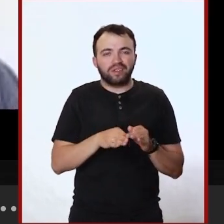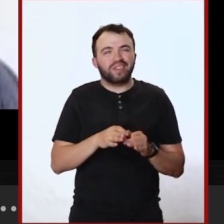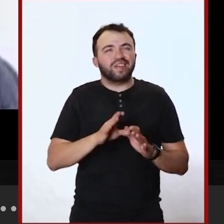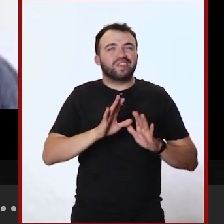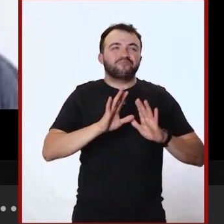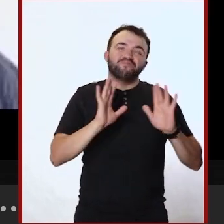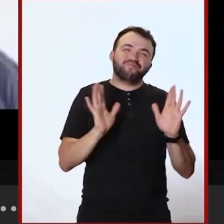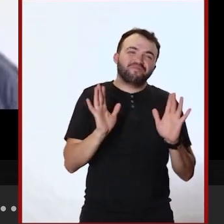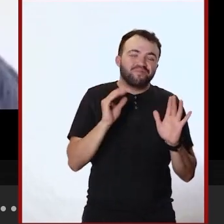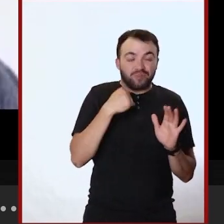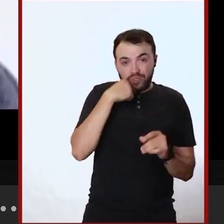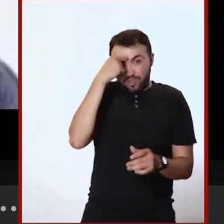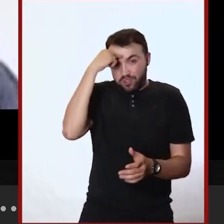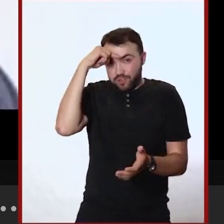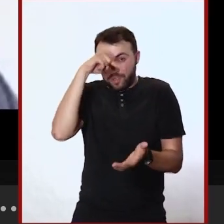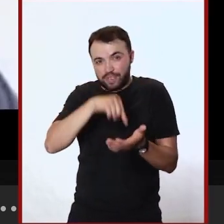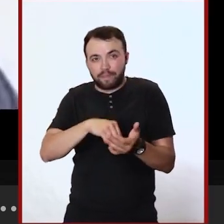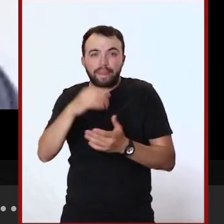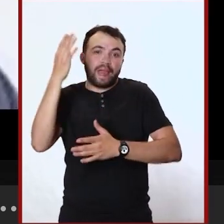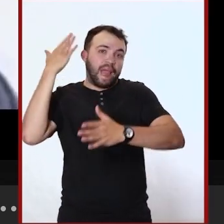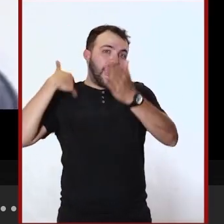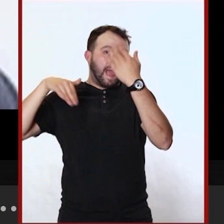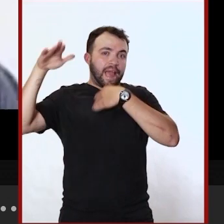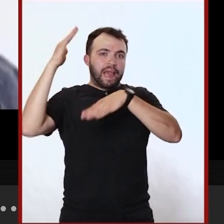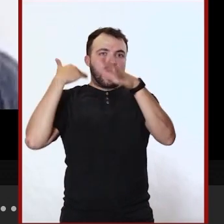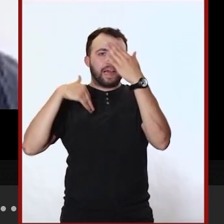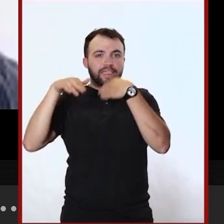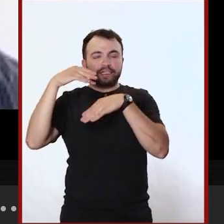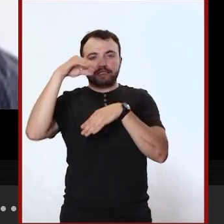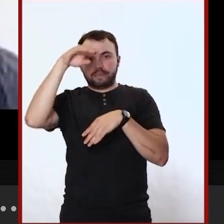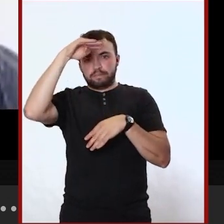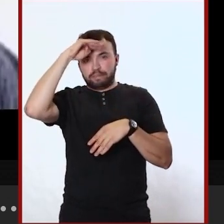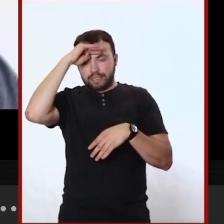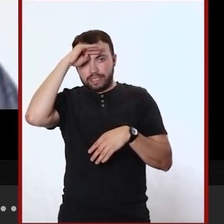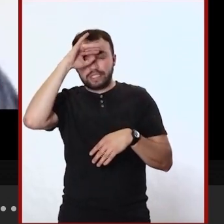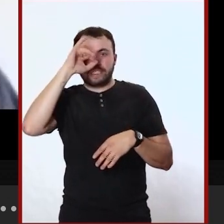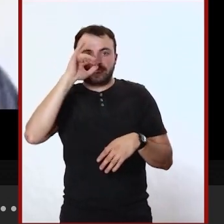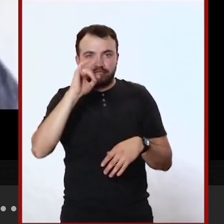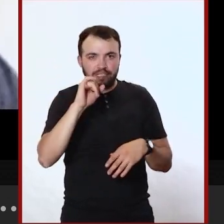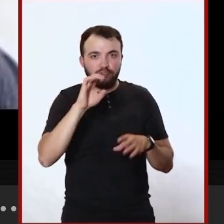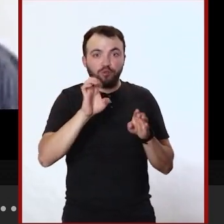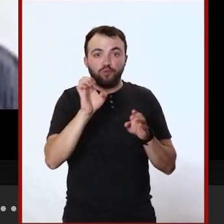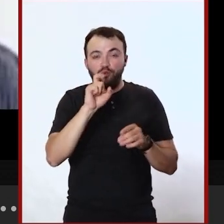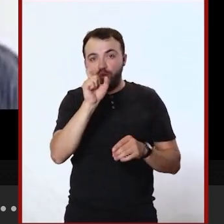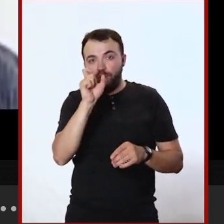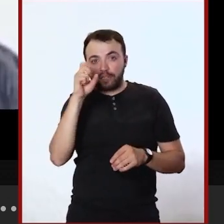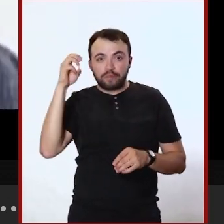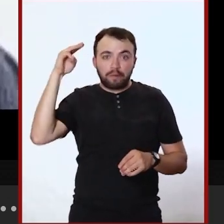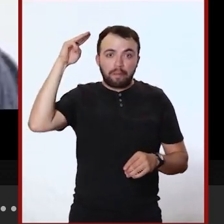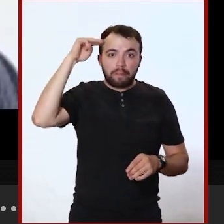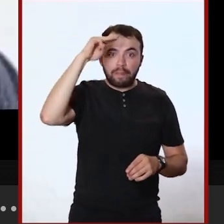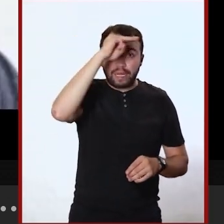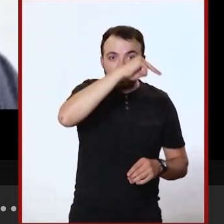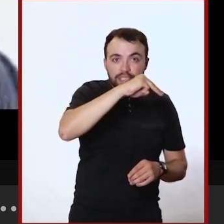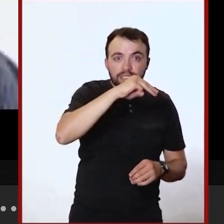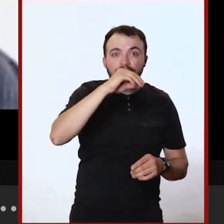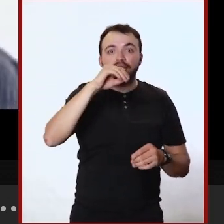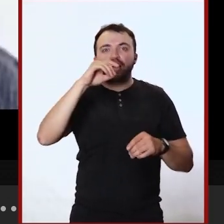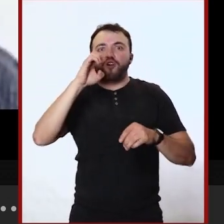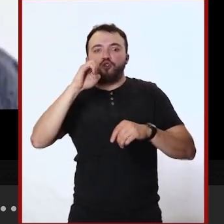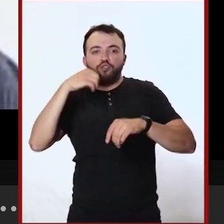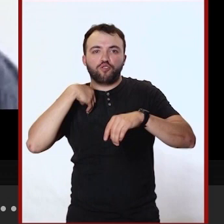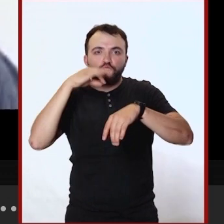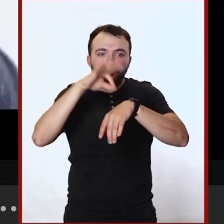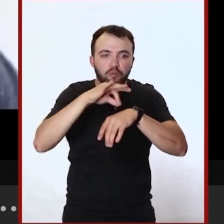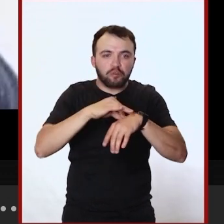doctorado uno iba a conseguir un trabajo muy especializado y muy bien pagado. Sin embargo, esos trabajos también han ido disminuyéndose, ¿no?